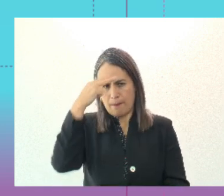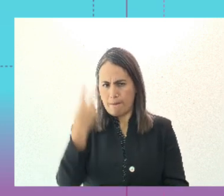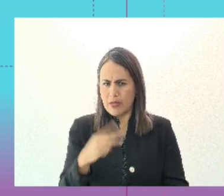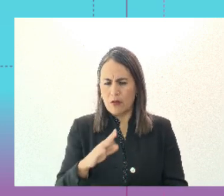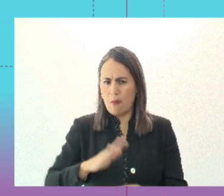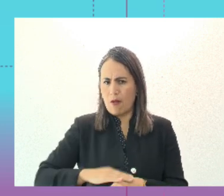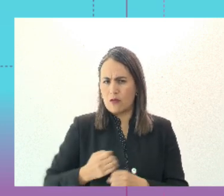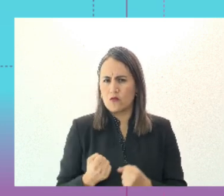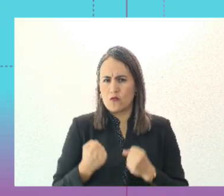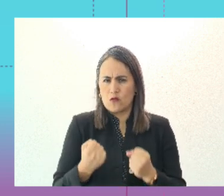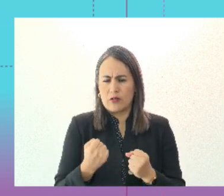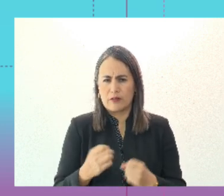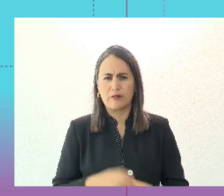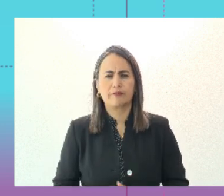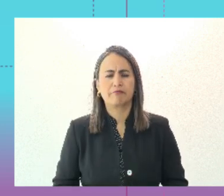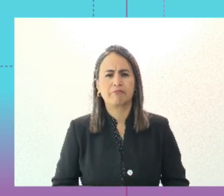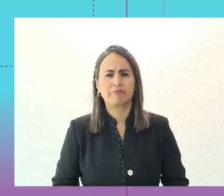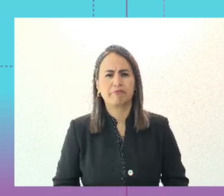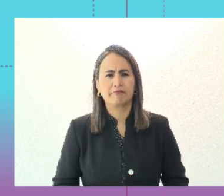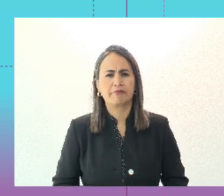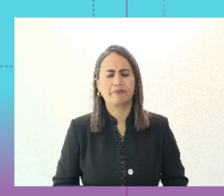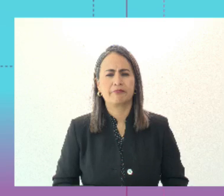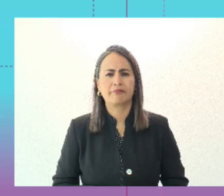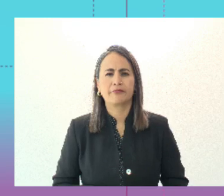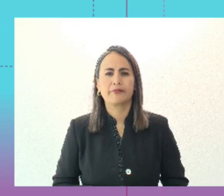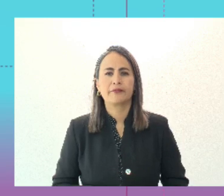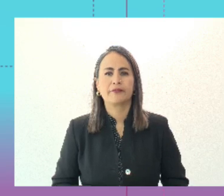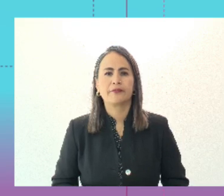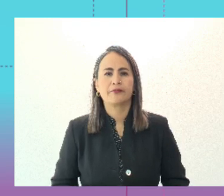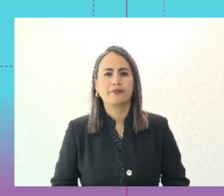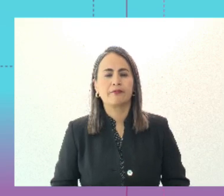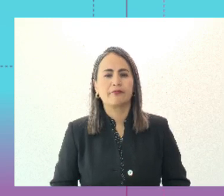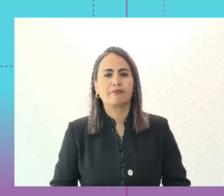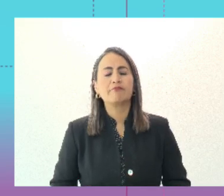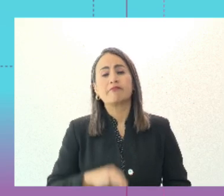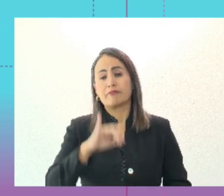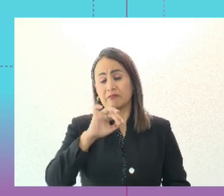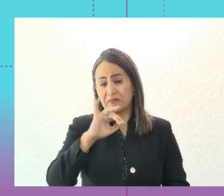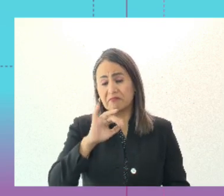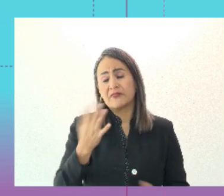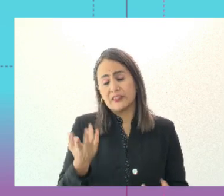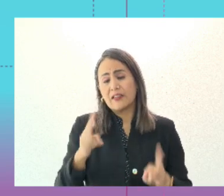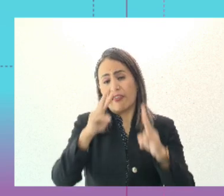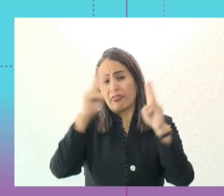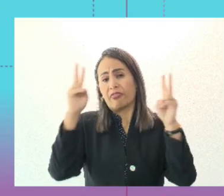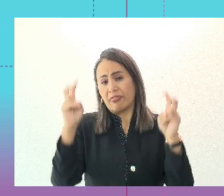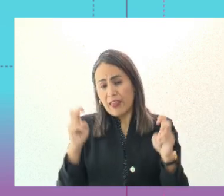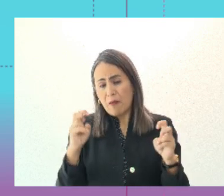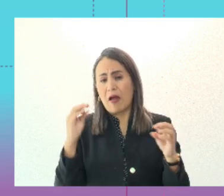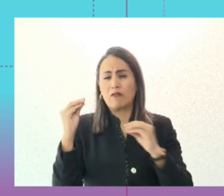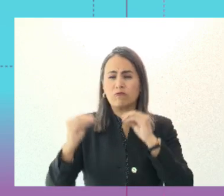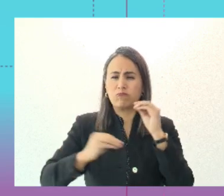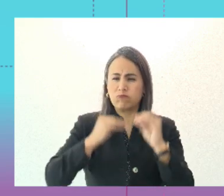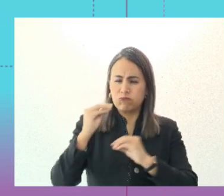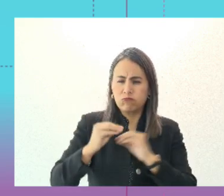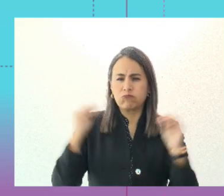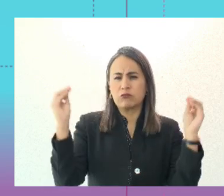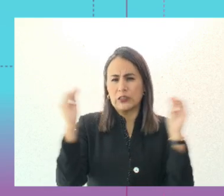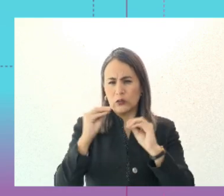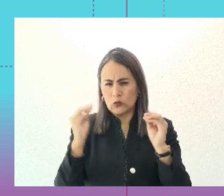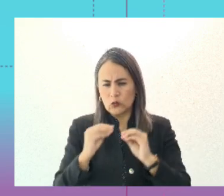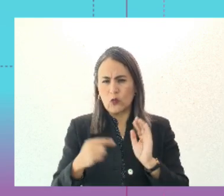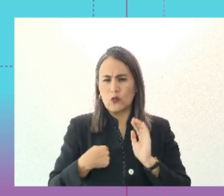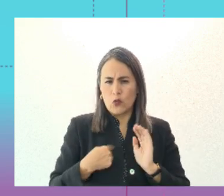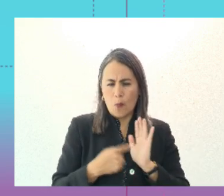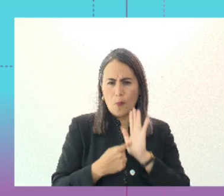Sí, digo, es la verdad, así fue. Yo creo que hubo temas de discusión. Uno de ellos, aquí lo puse como primer punto,